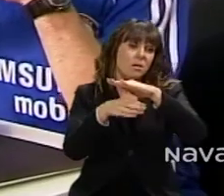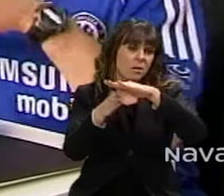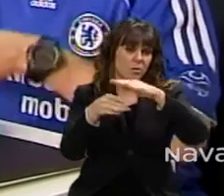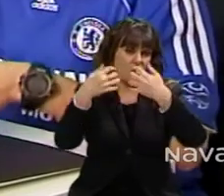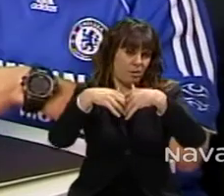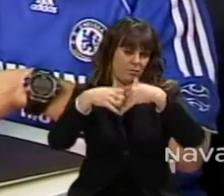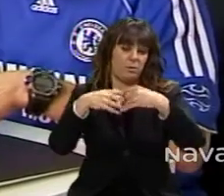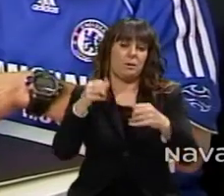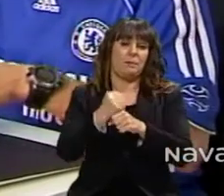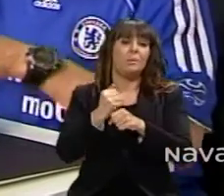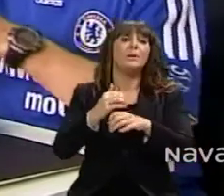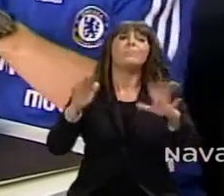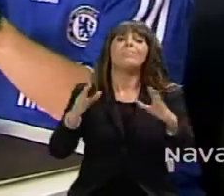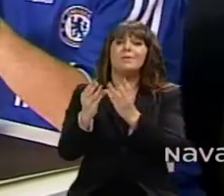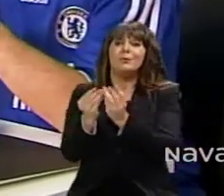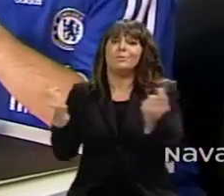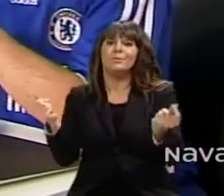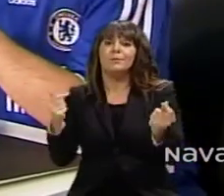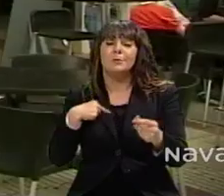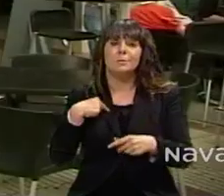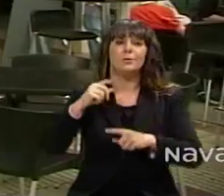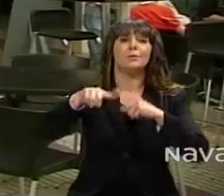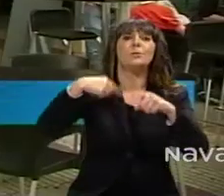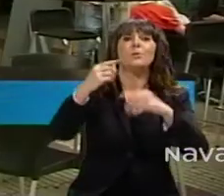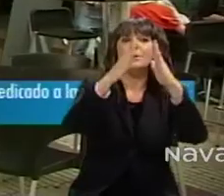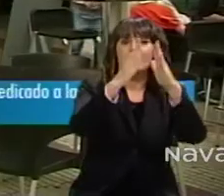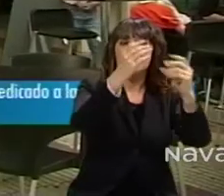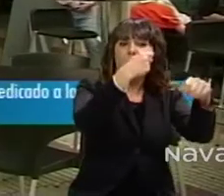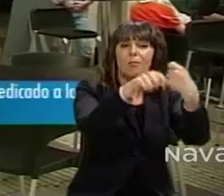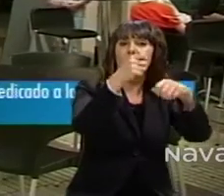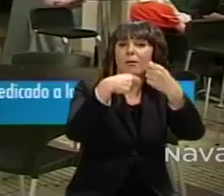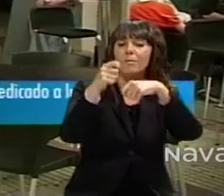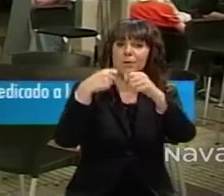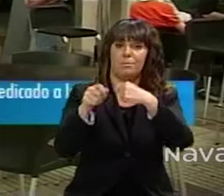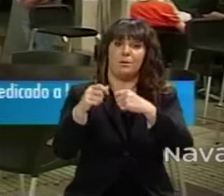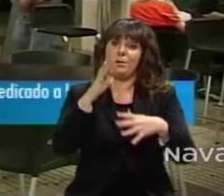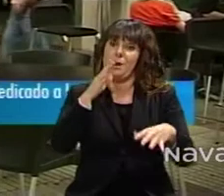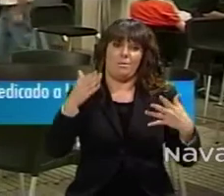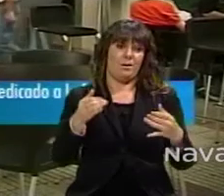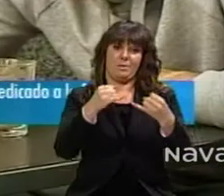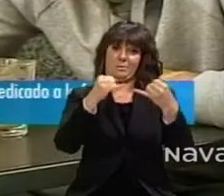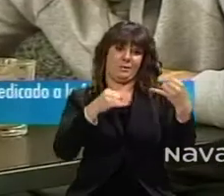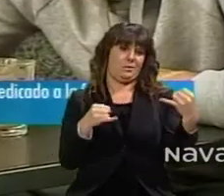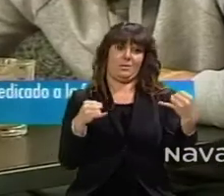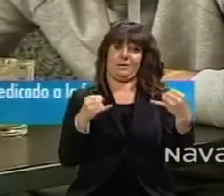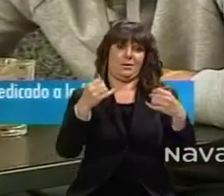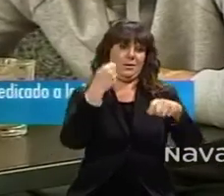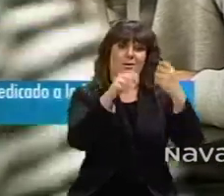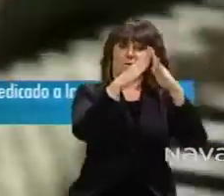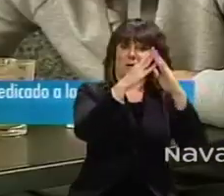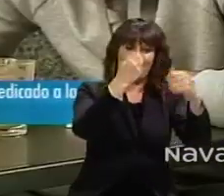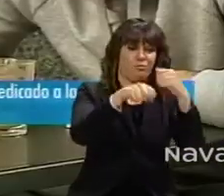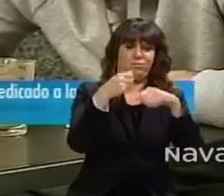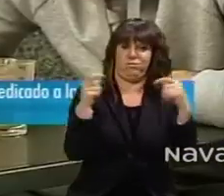desapareció. Luego me he dedicado al mundo inmobiliario. Imagínate en qué situación está. yo llevaba ya año y medio